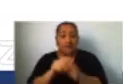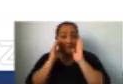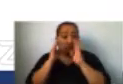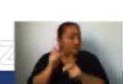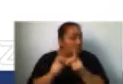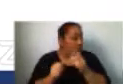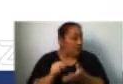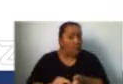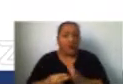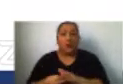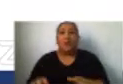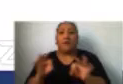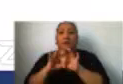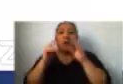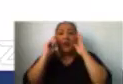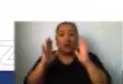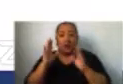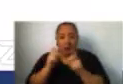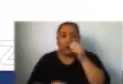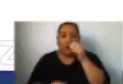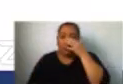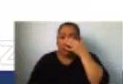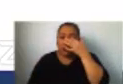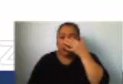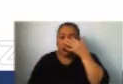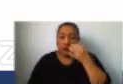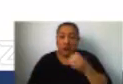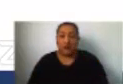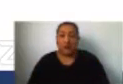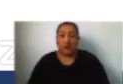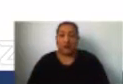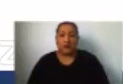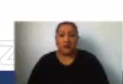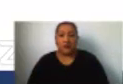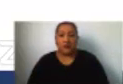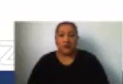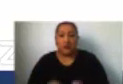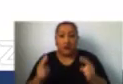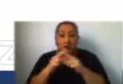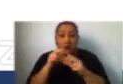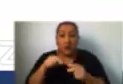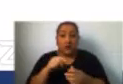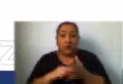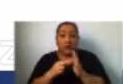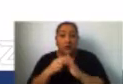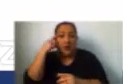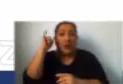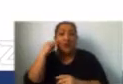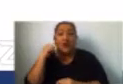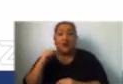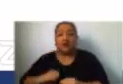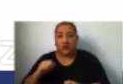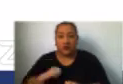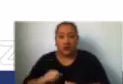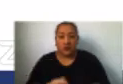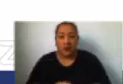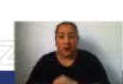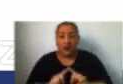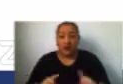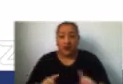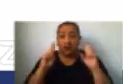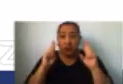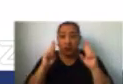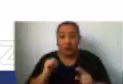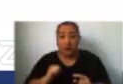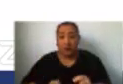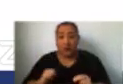una mayor concentración de personas, lo que iba en contra de la intención del municipio. Felizmente, los